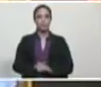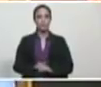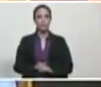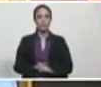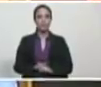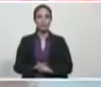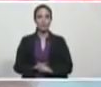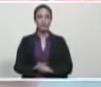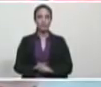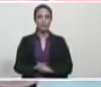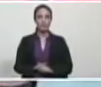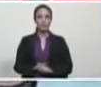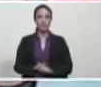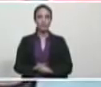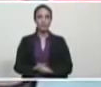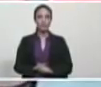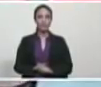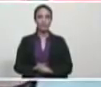gobernador.